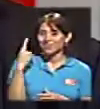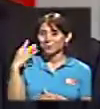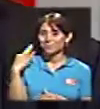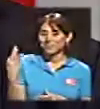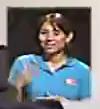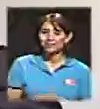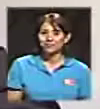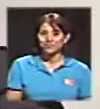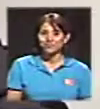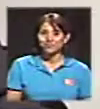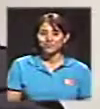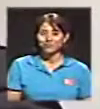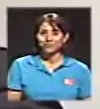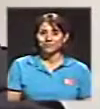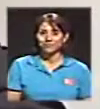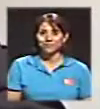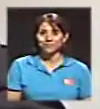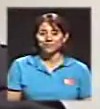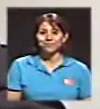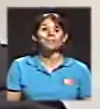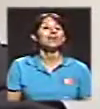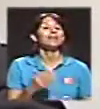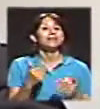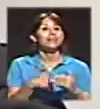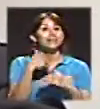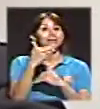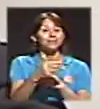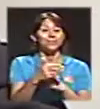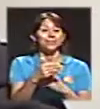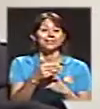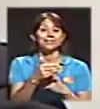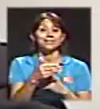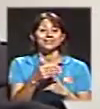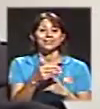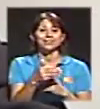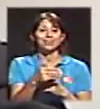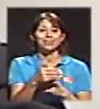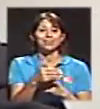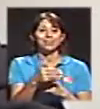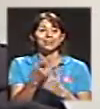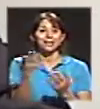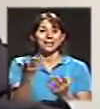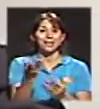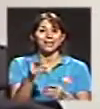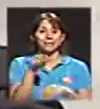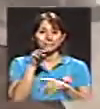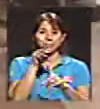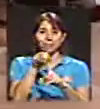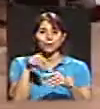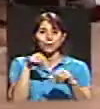invitación. Continuamos una vez que el canal nos lo permita.